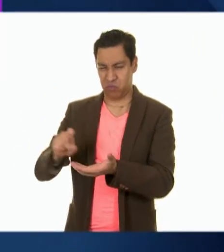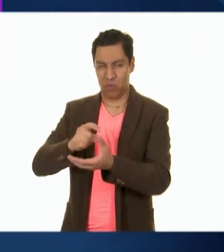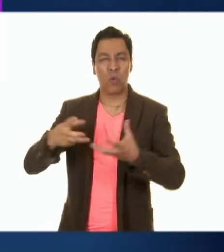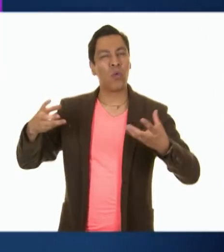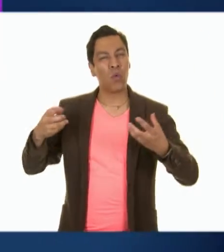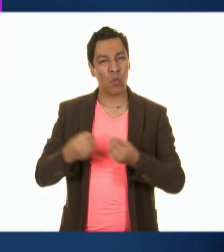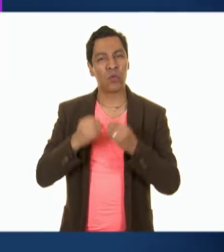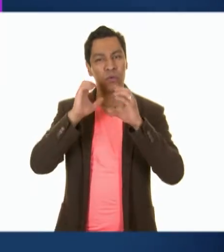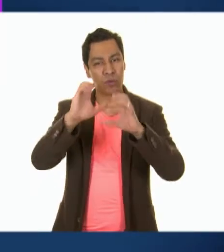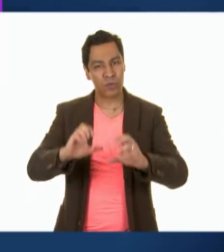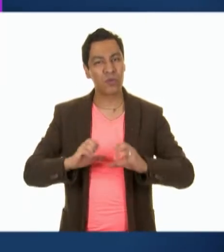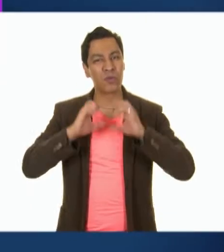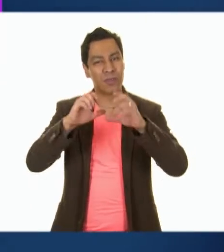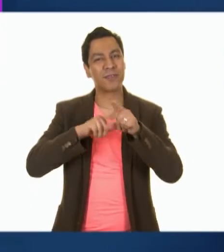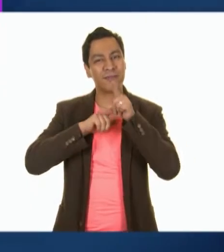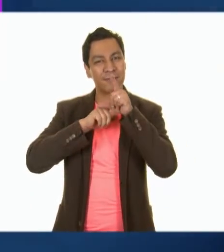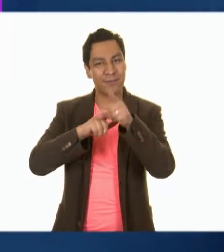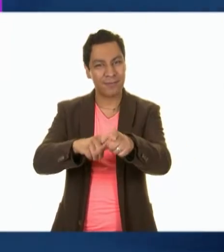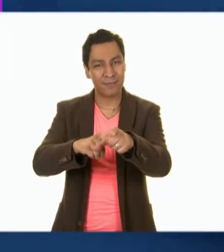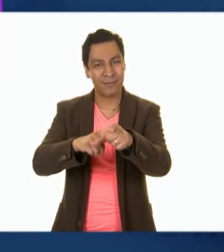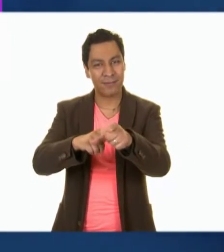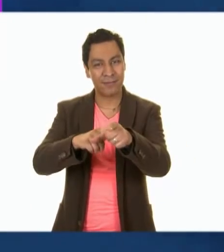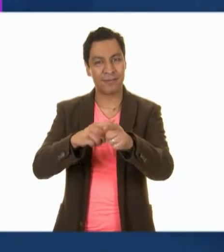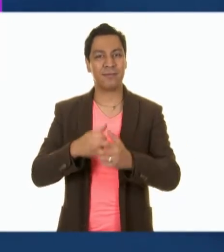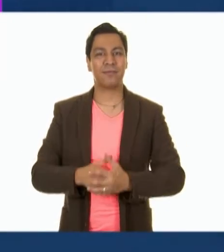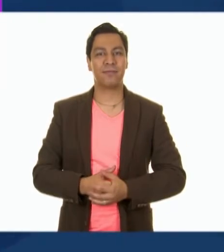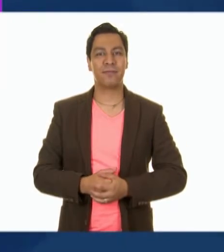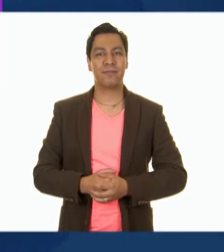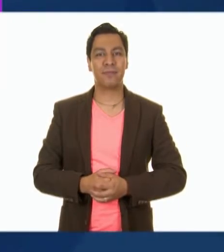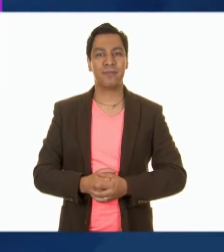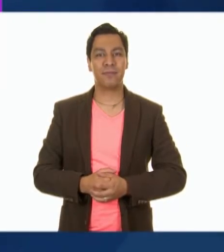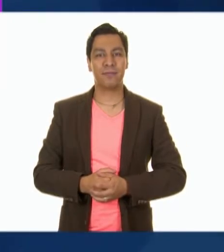los unos a los otros.